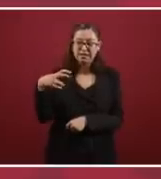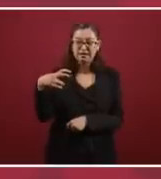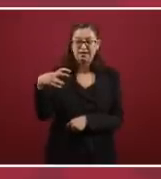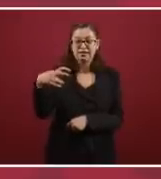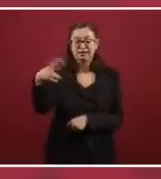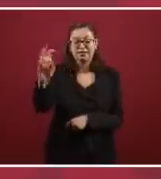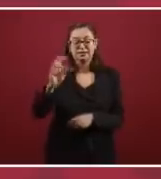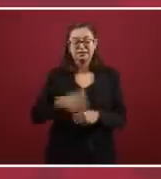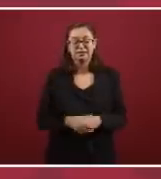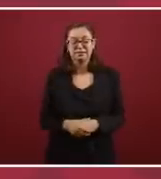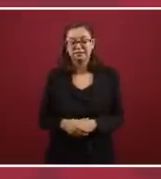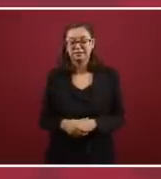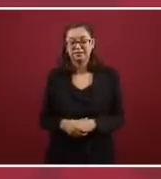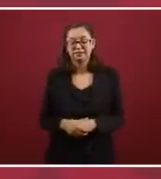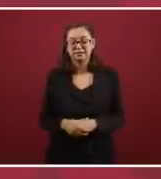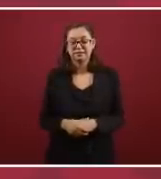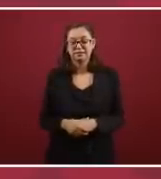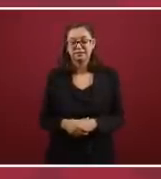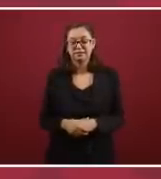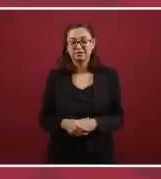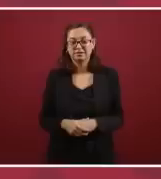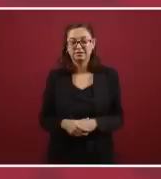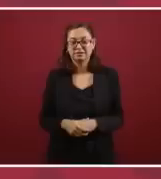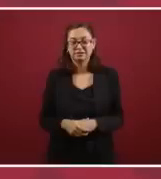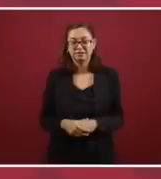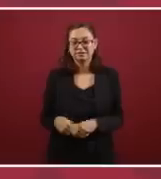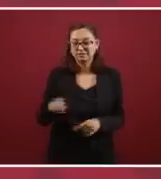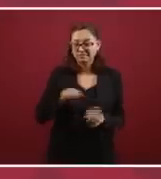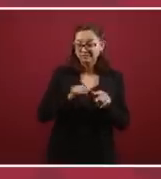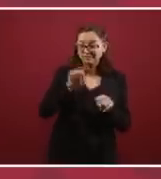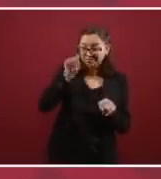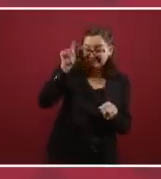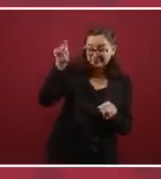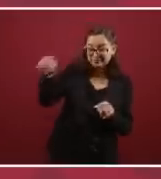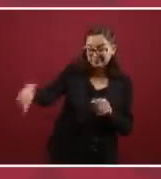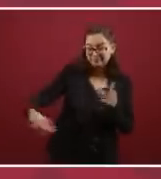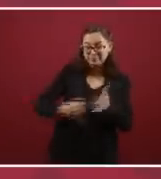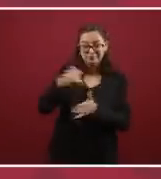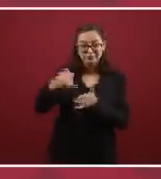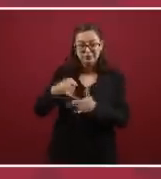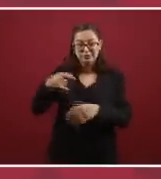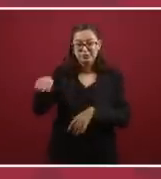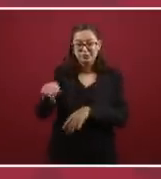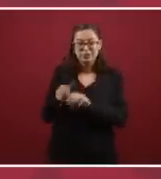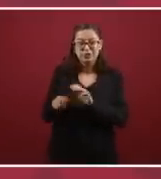Ir a Bahía Tortuga,